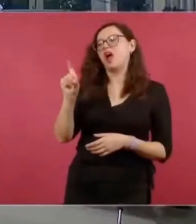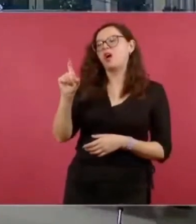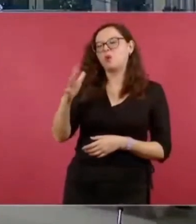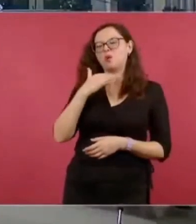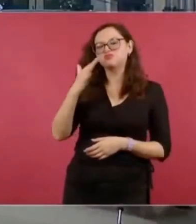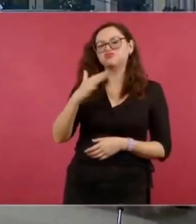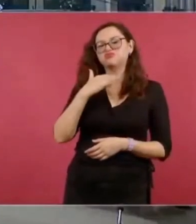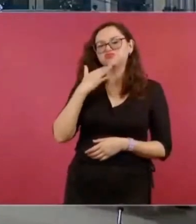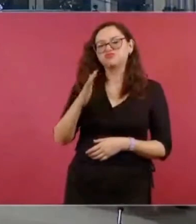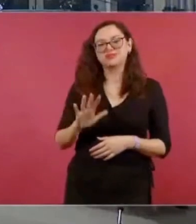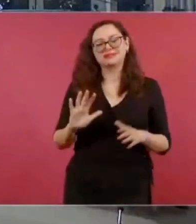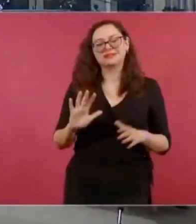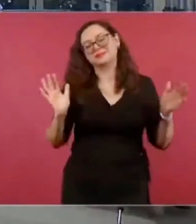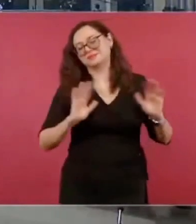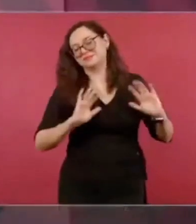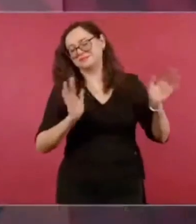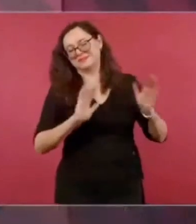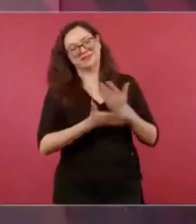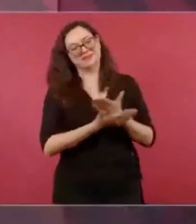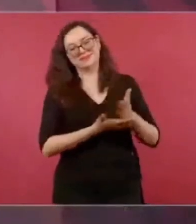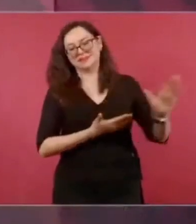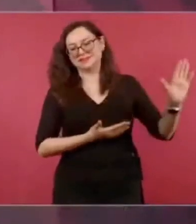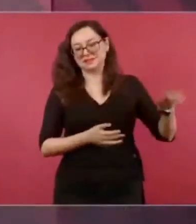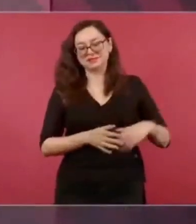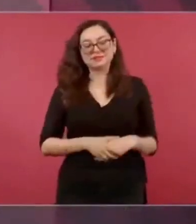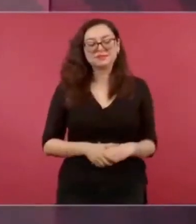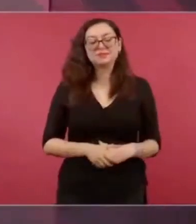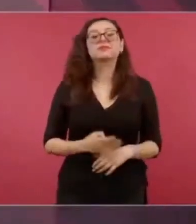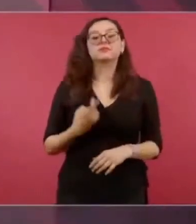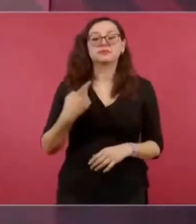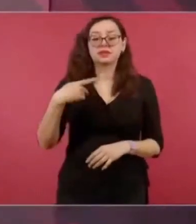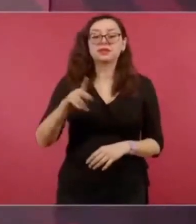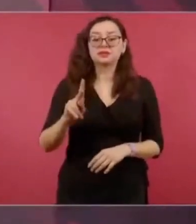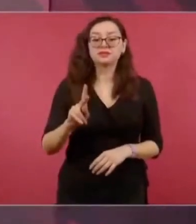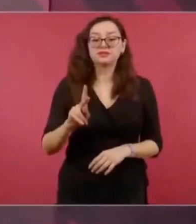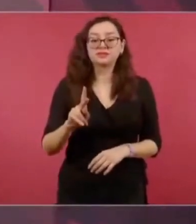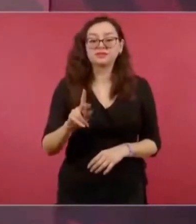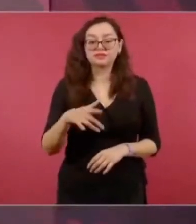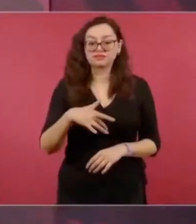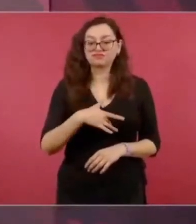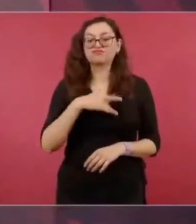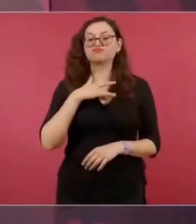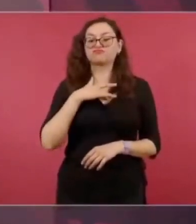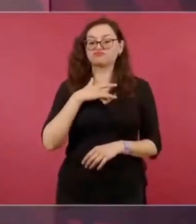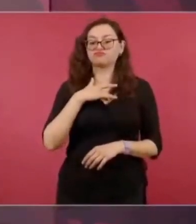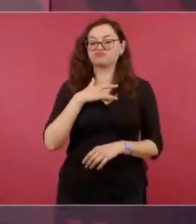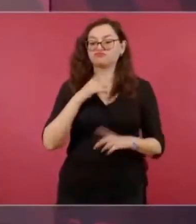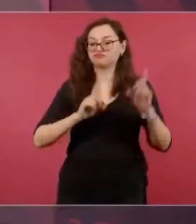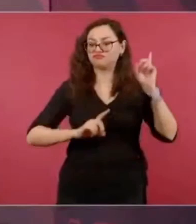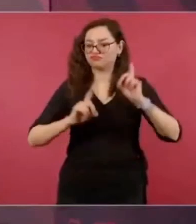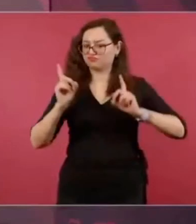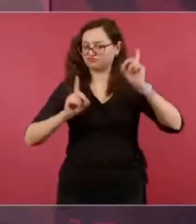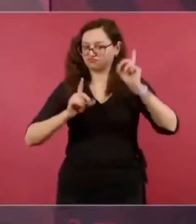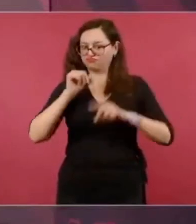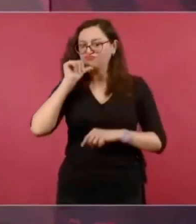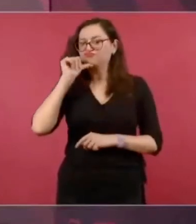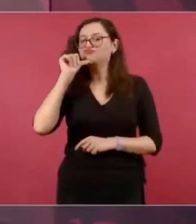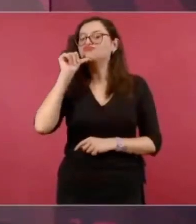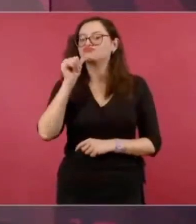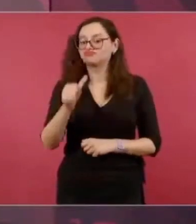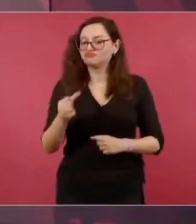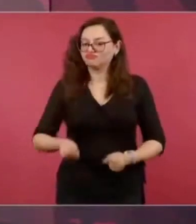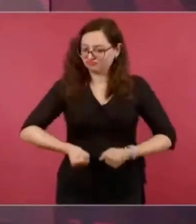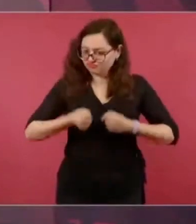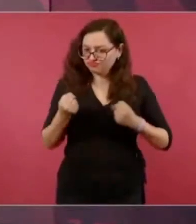Lo que no tengo duda es que lo mejor son las aguas de fruta